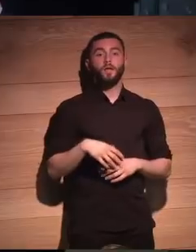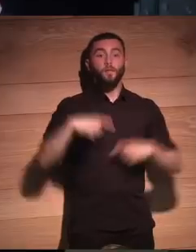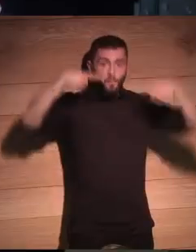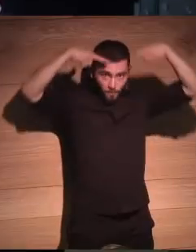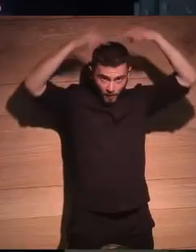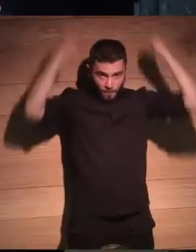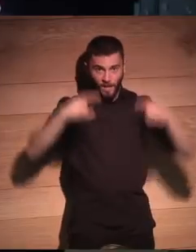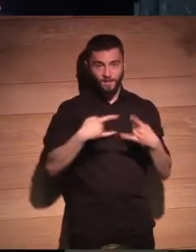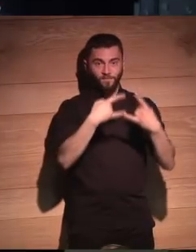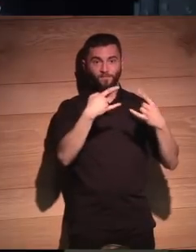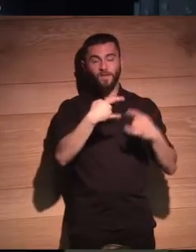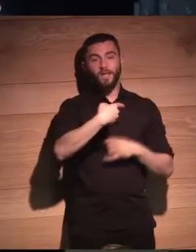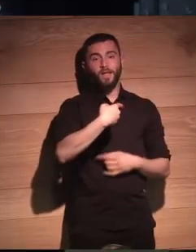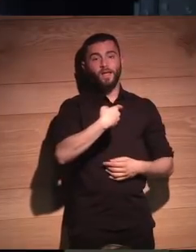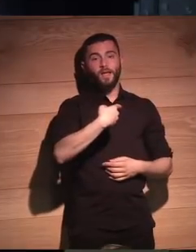sabe?